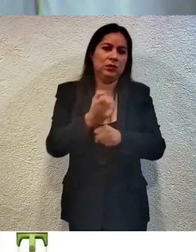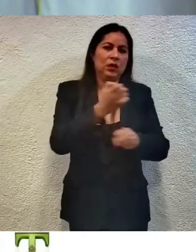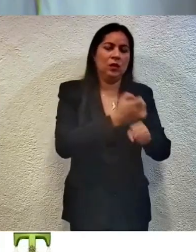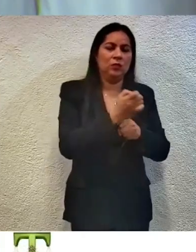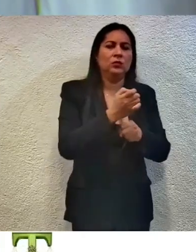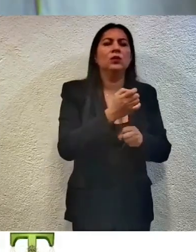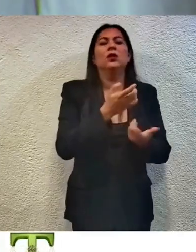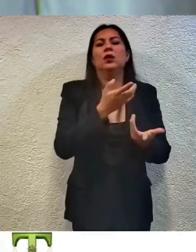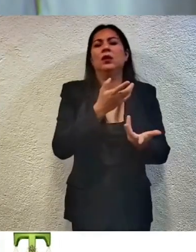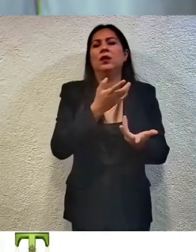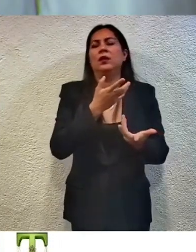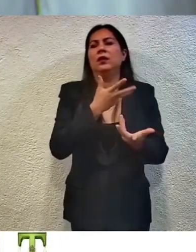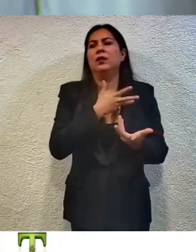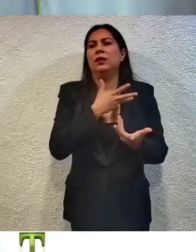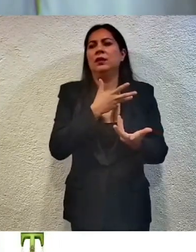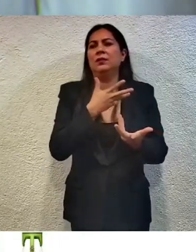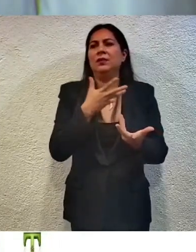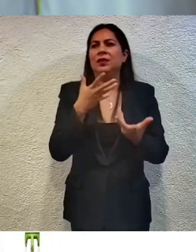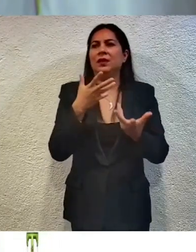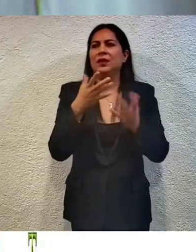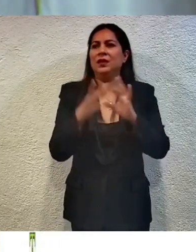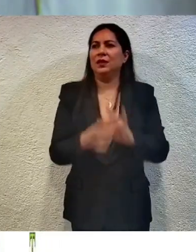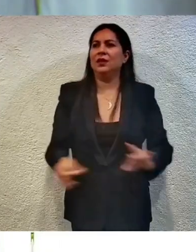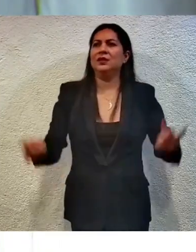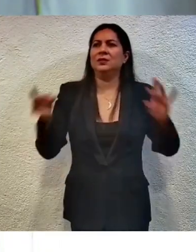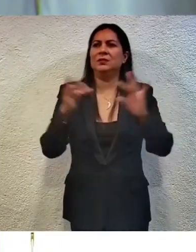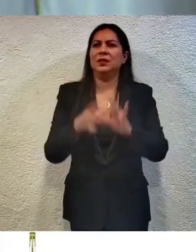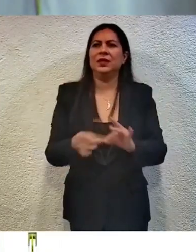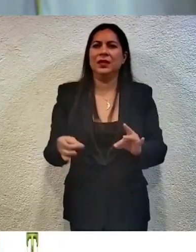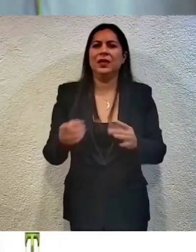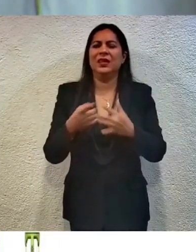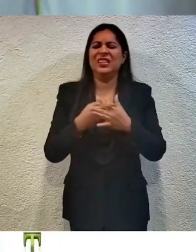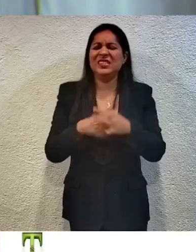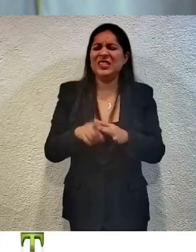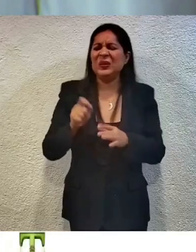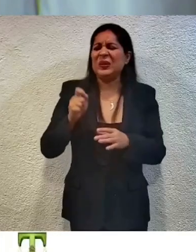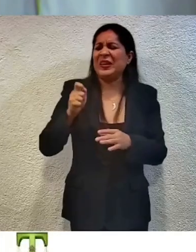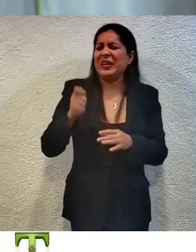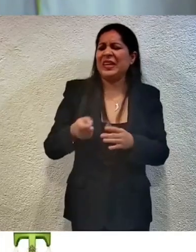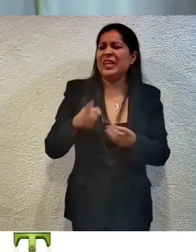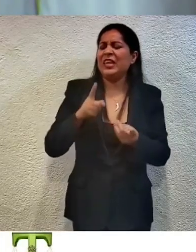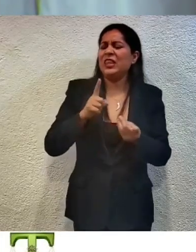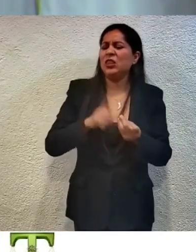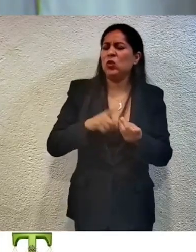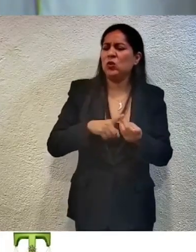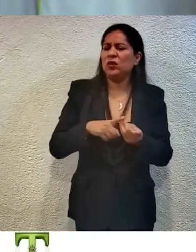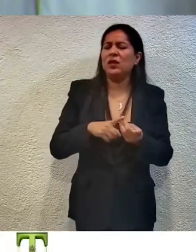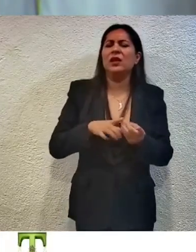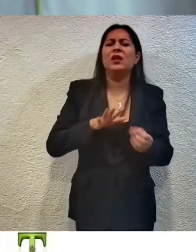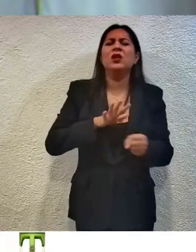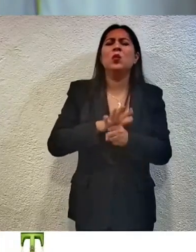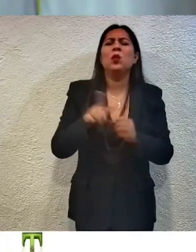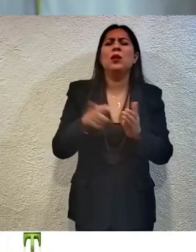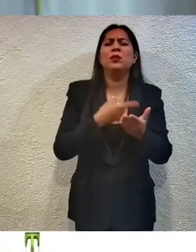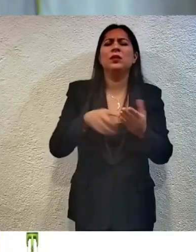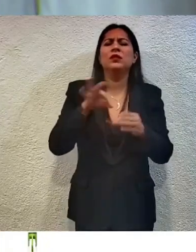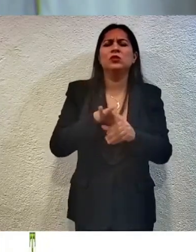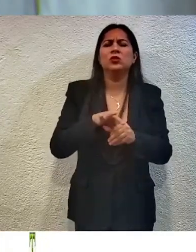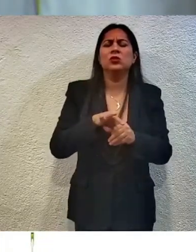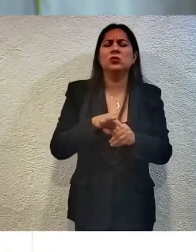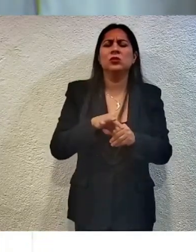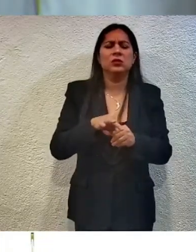habrá que definir a partir de qué, de dónde o qué votación se va a